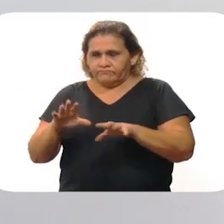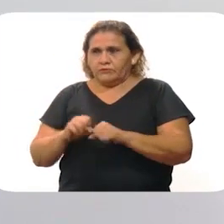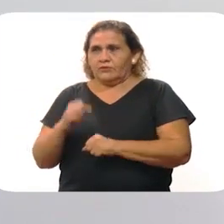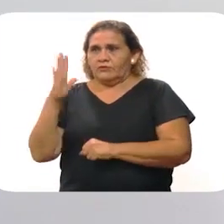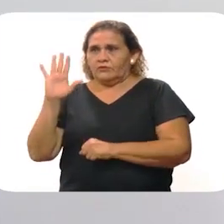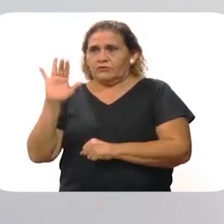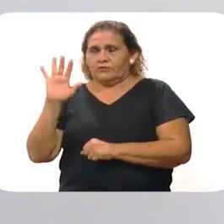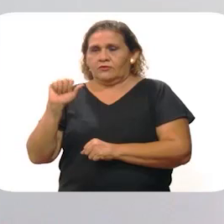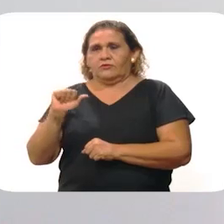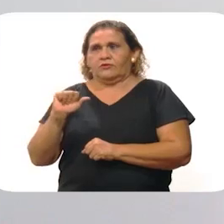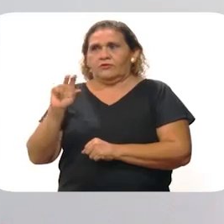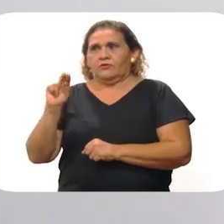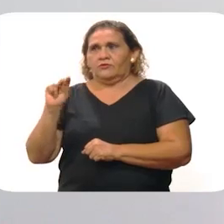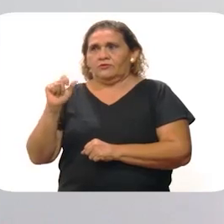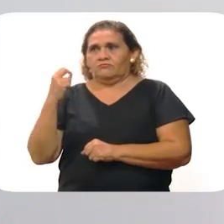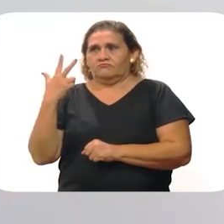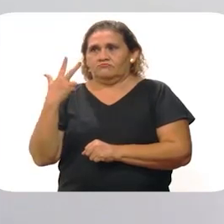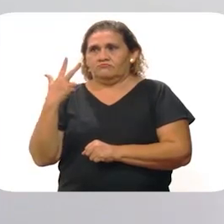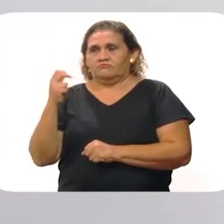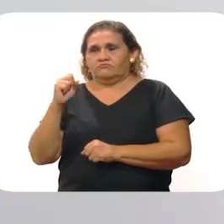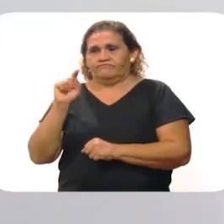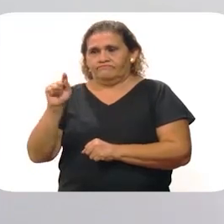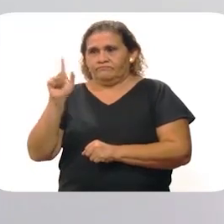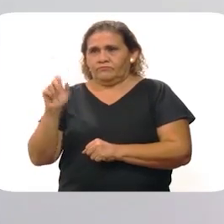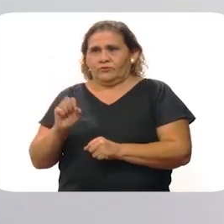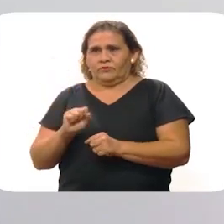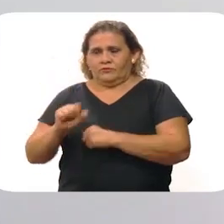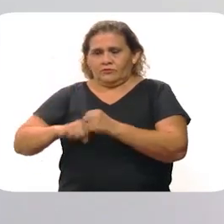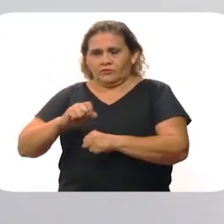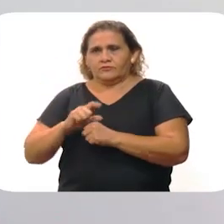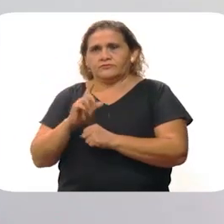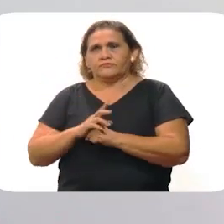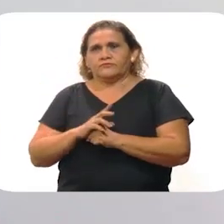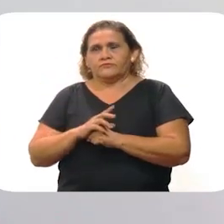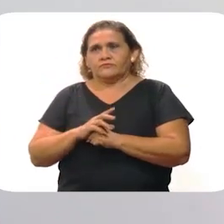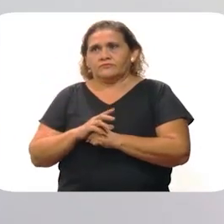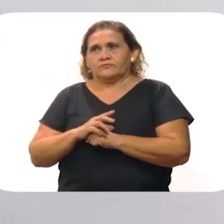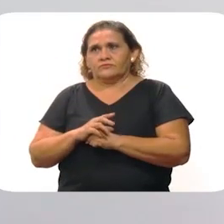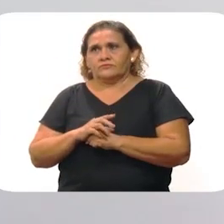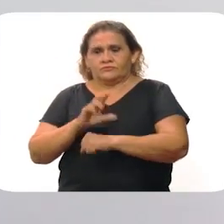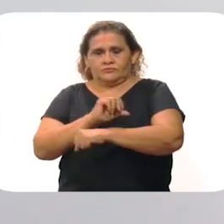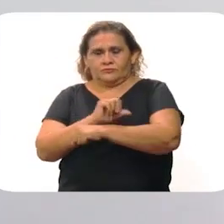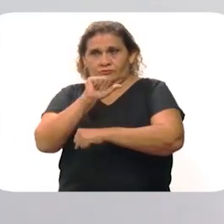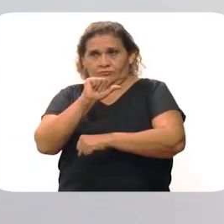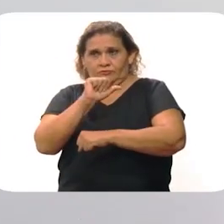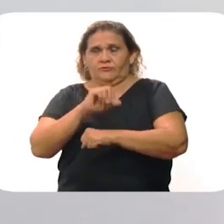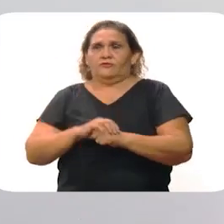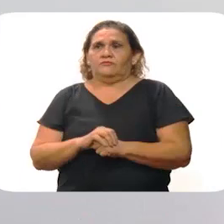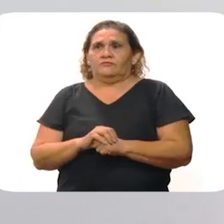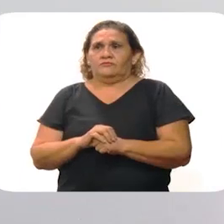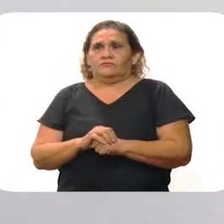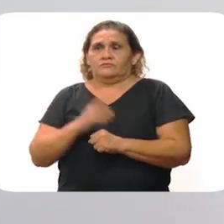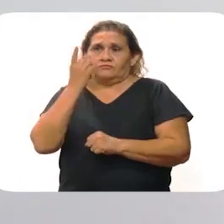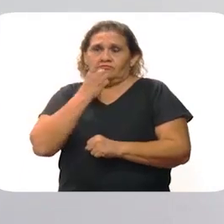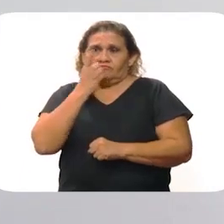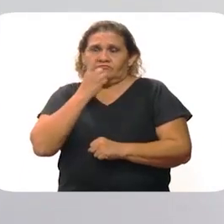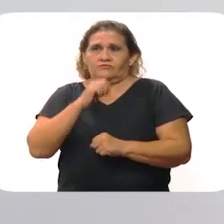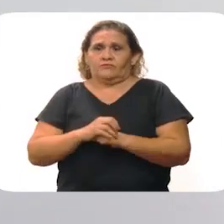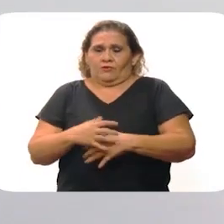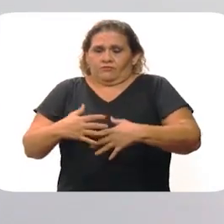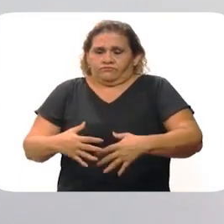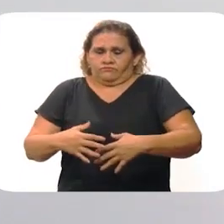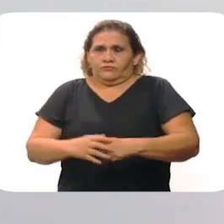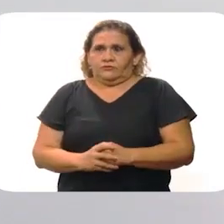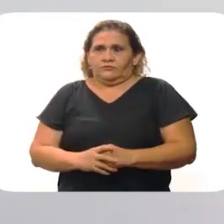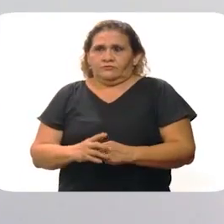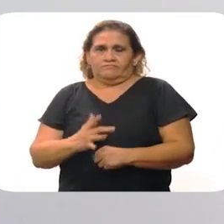de 50 a 88 años. Sus principales enfermedades fueron hipertensión arterial sistémica, diabetes mellitus,